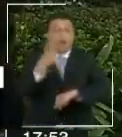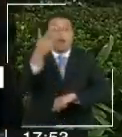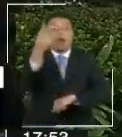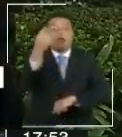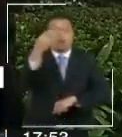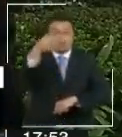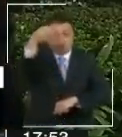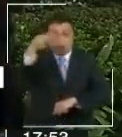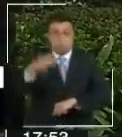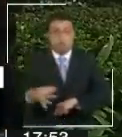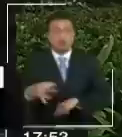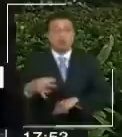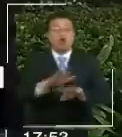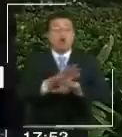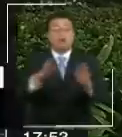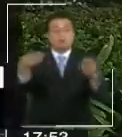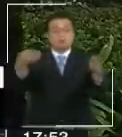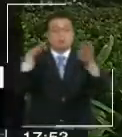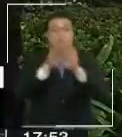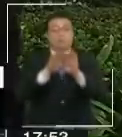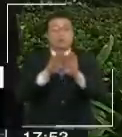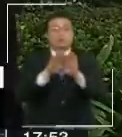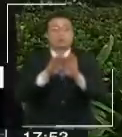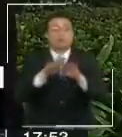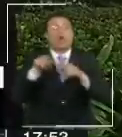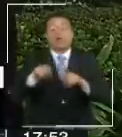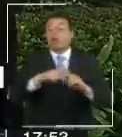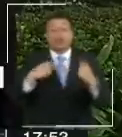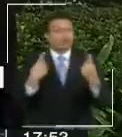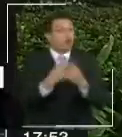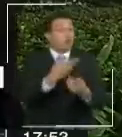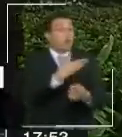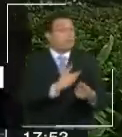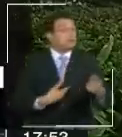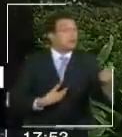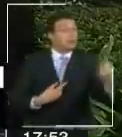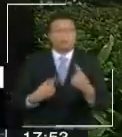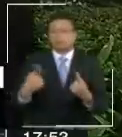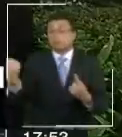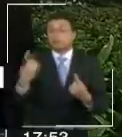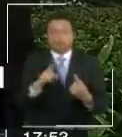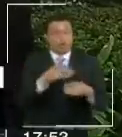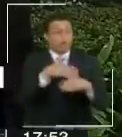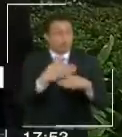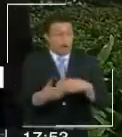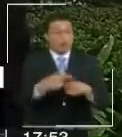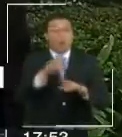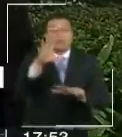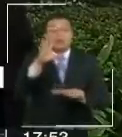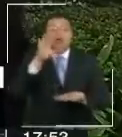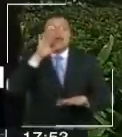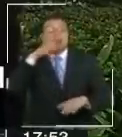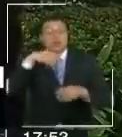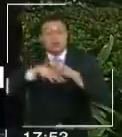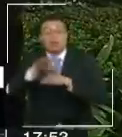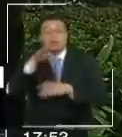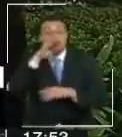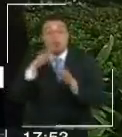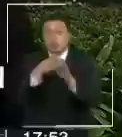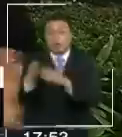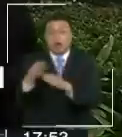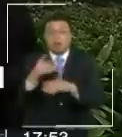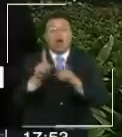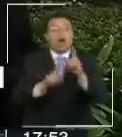12 de la noche la inscripción. No están aquí todos los presidentes de los partidos porque llegaron tarde, 10, 15 o 20 minutos tarde